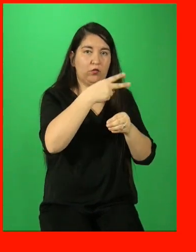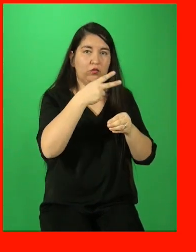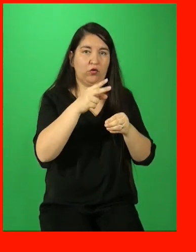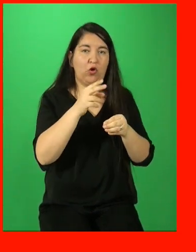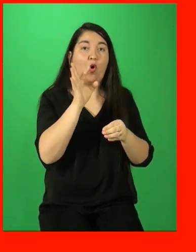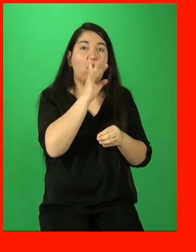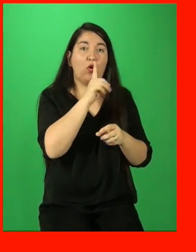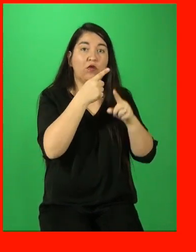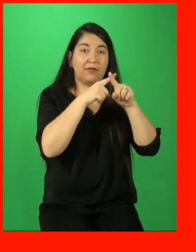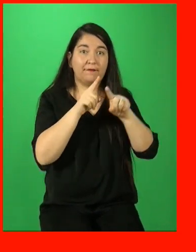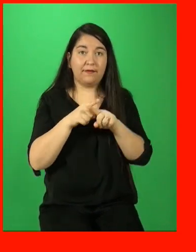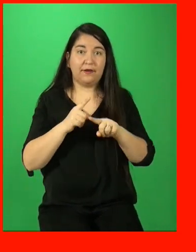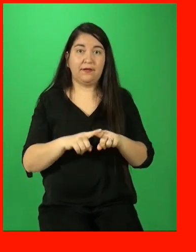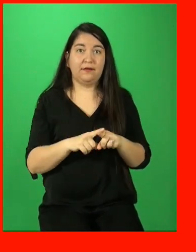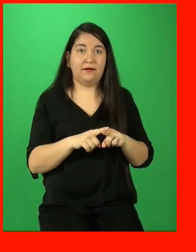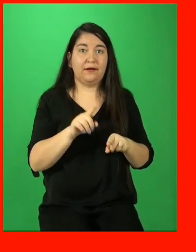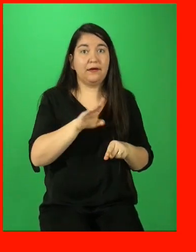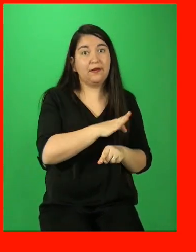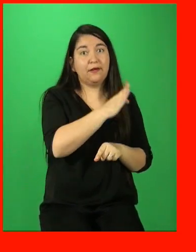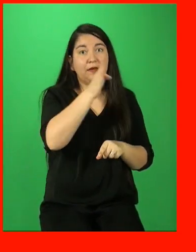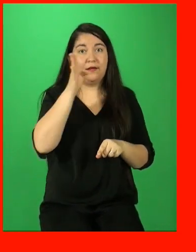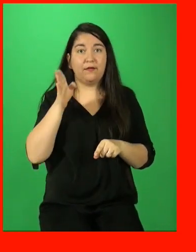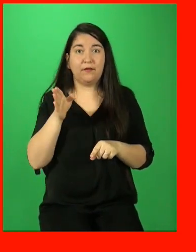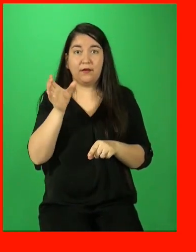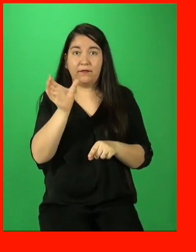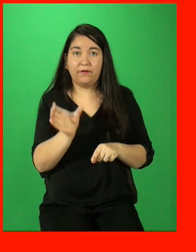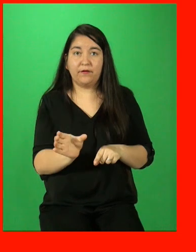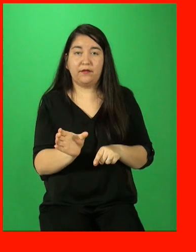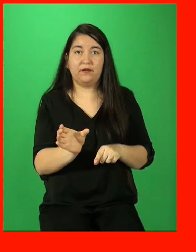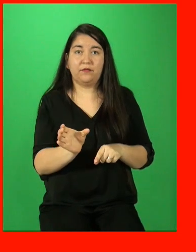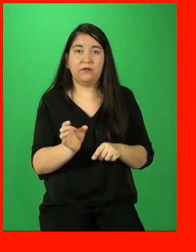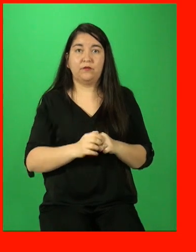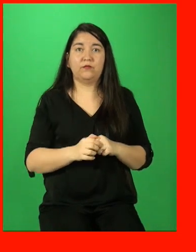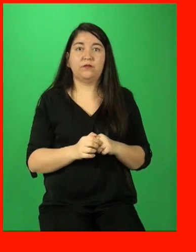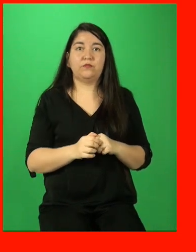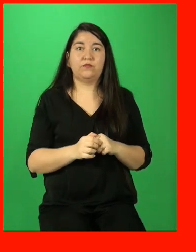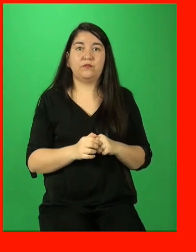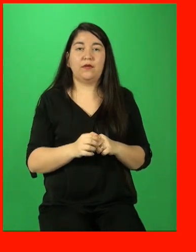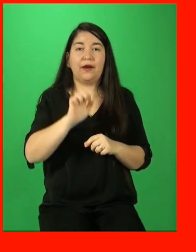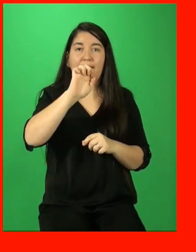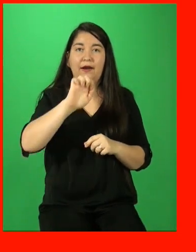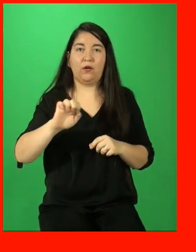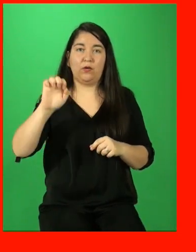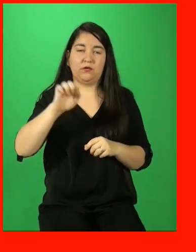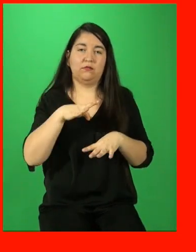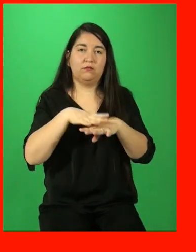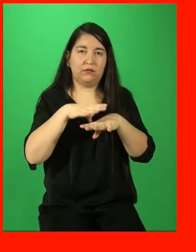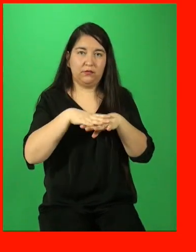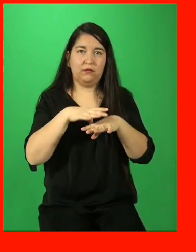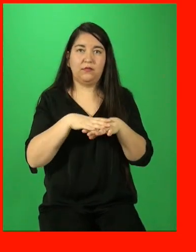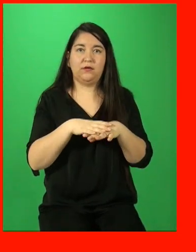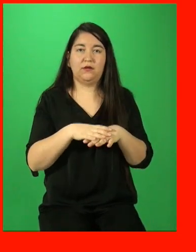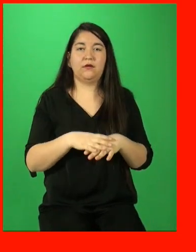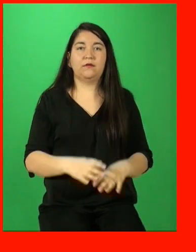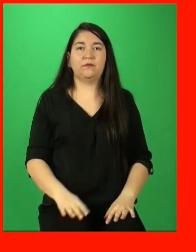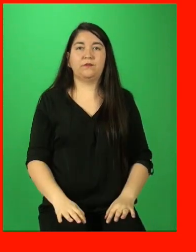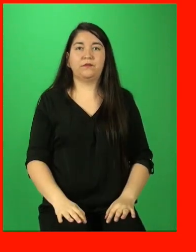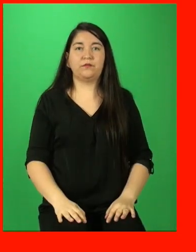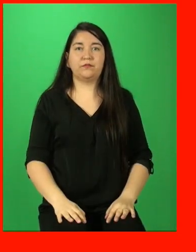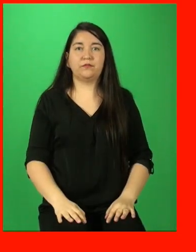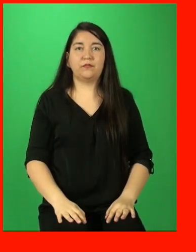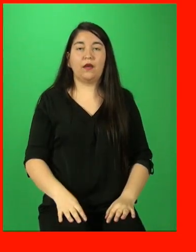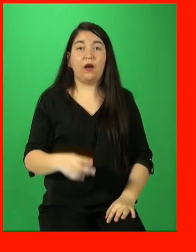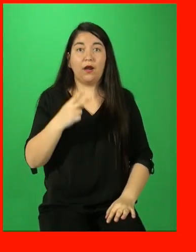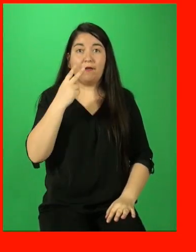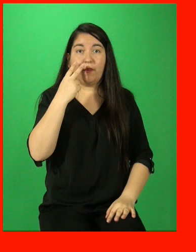color determinado. Y en la parte de abajo, en la parte posterior, está la ecuación matemática. Vamos a ir ahora